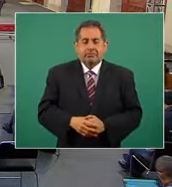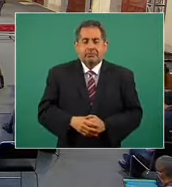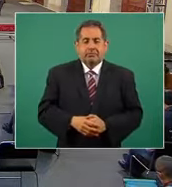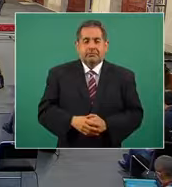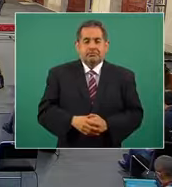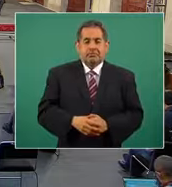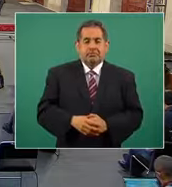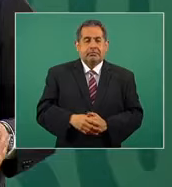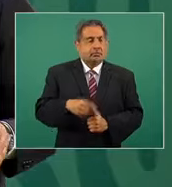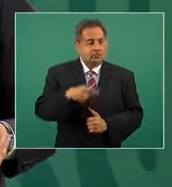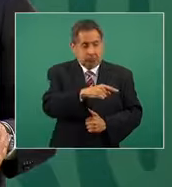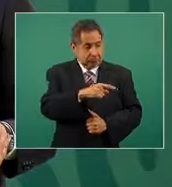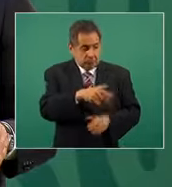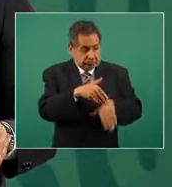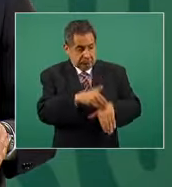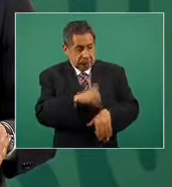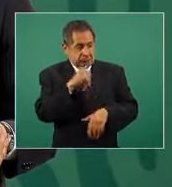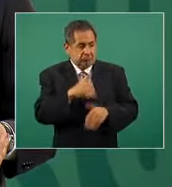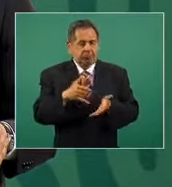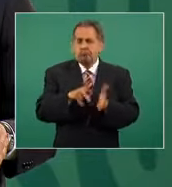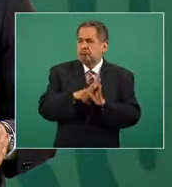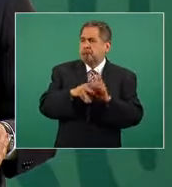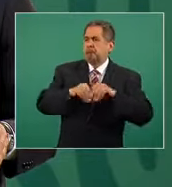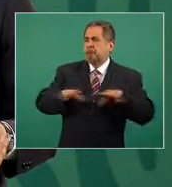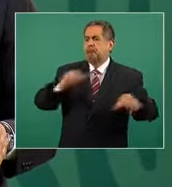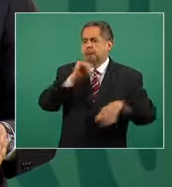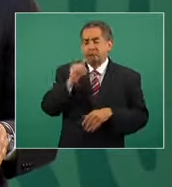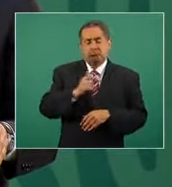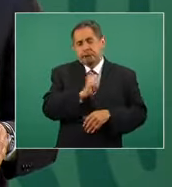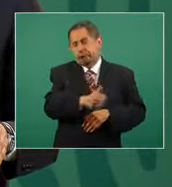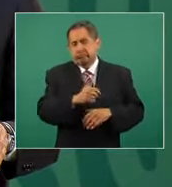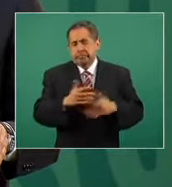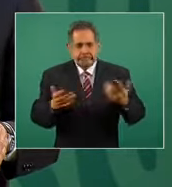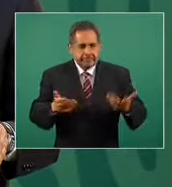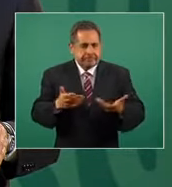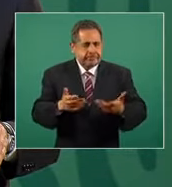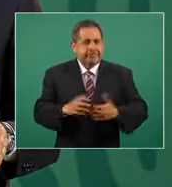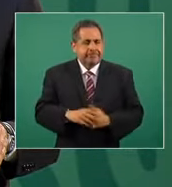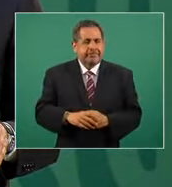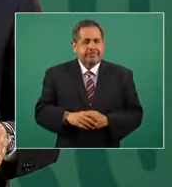no les publicaban nada, si no,